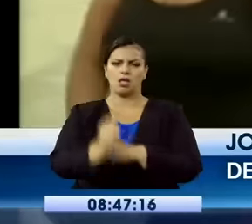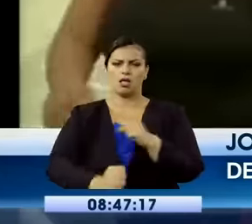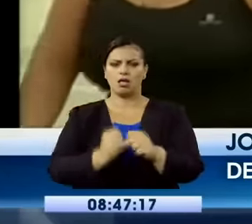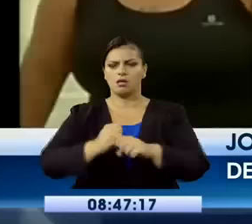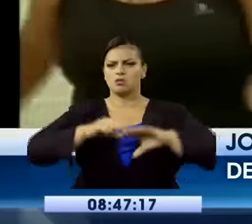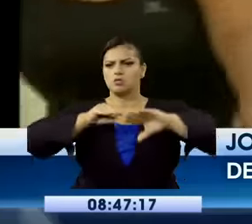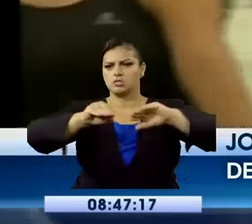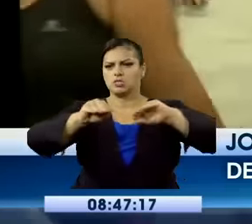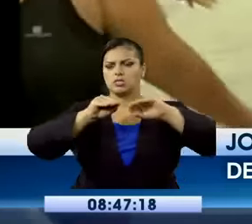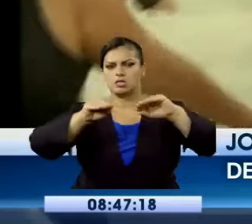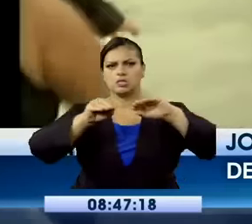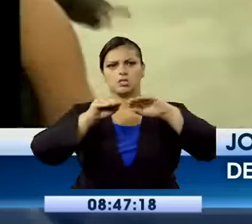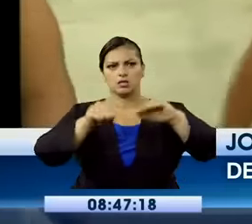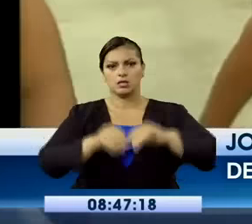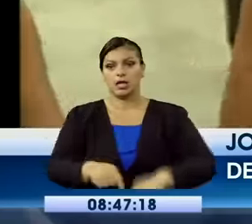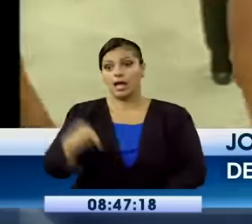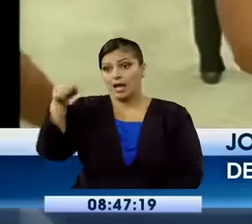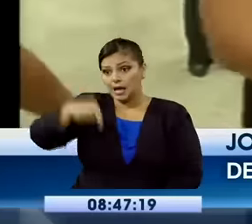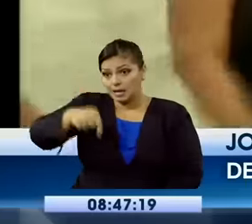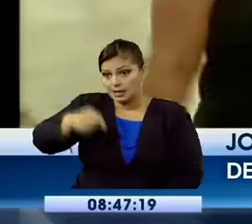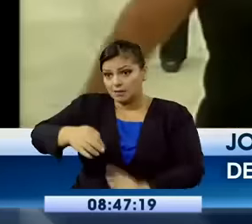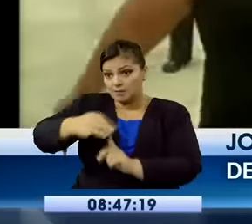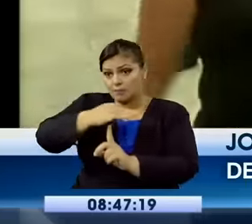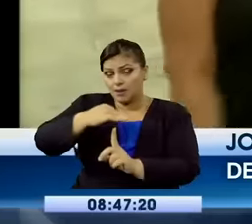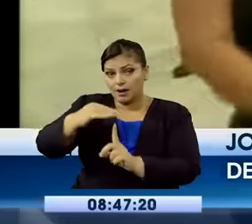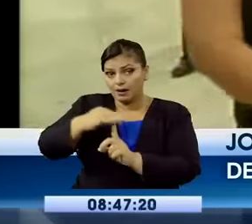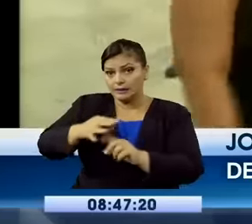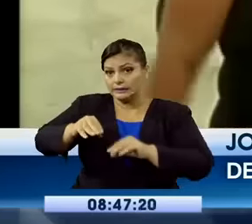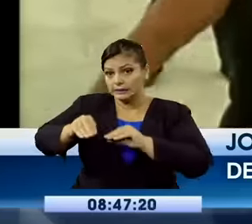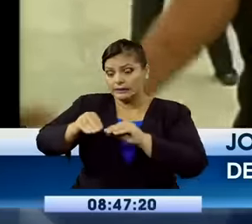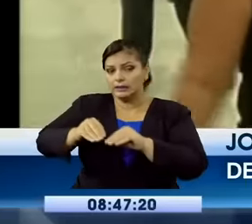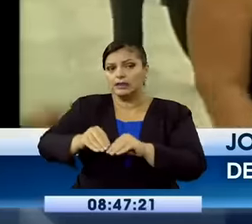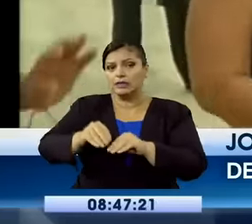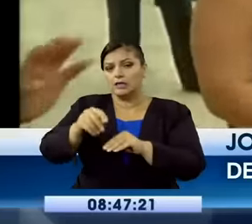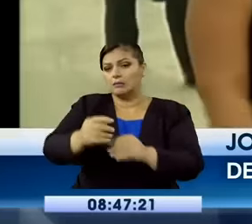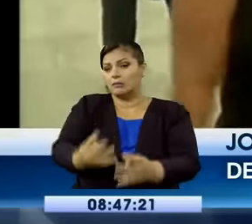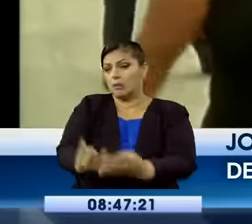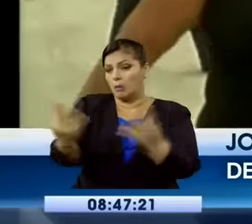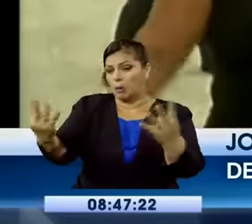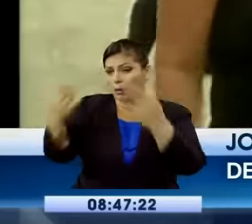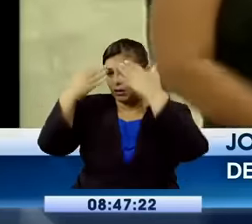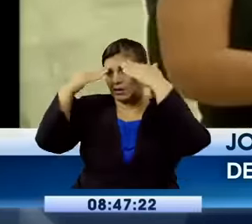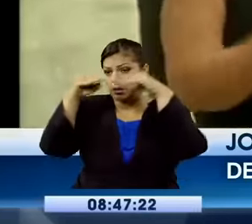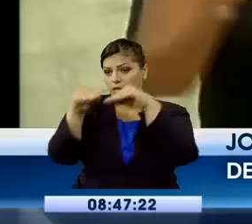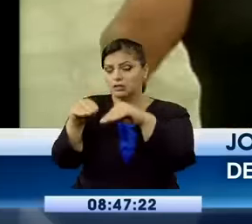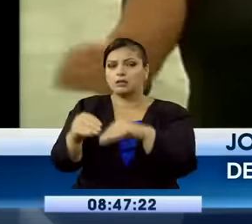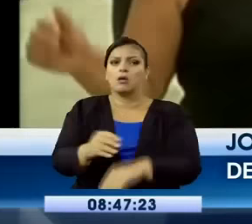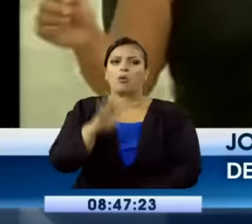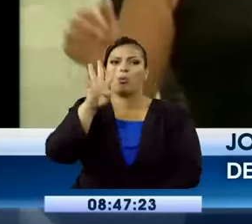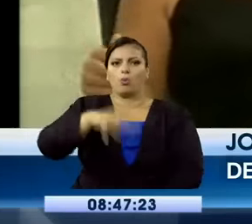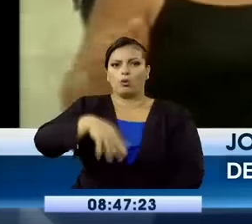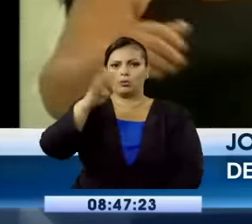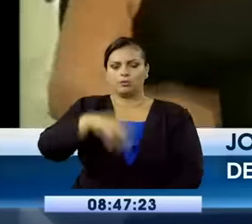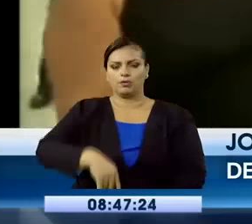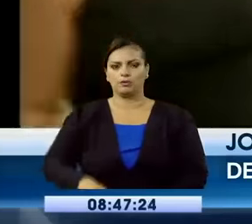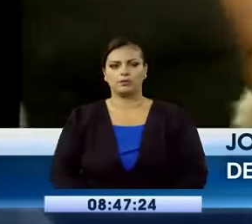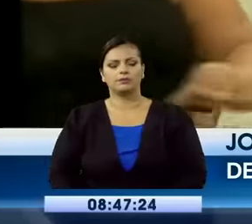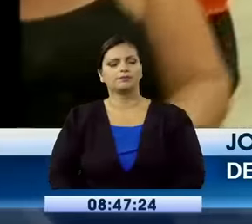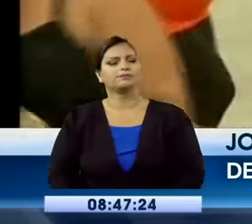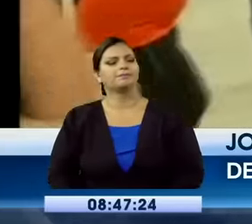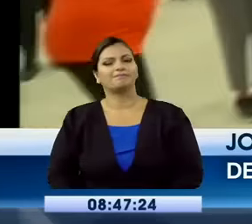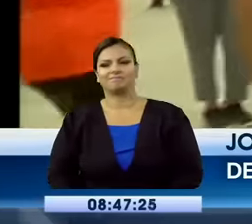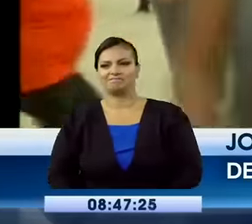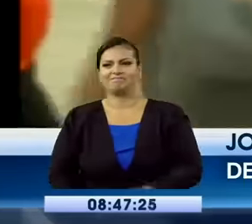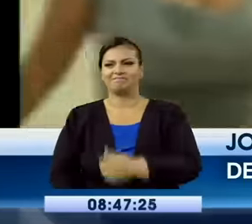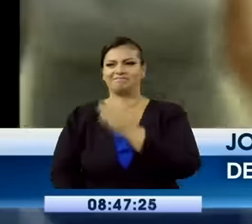llevo aquí 4 meses. 4 meses. Ajá. Muchas gracias, amigo. ¿Cómo se siente el impartir, el instruir a las personas en